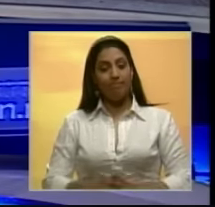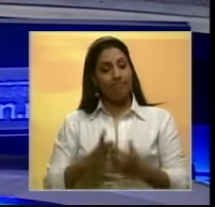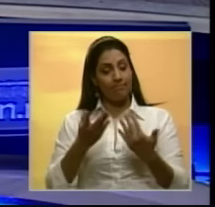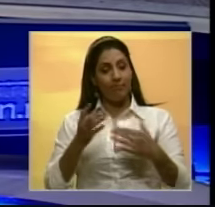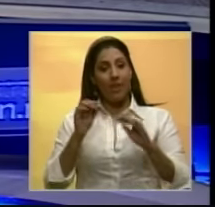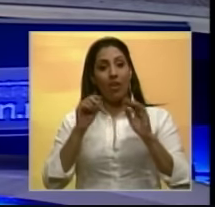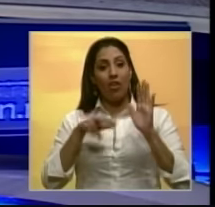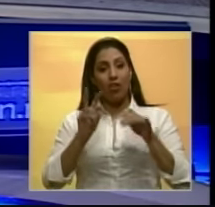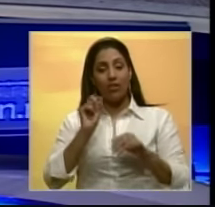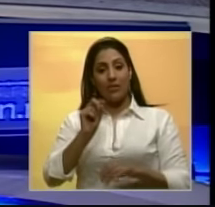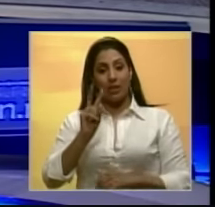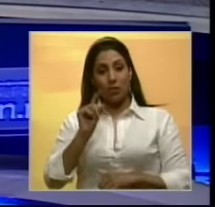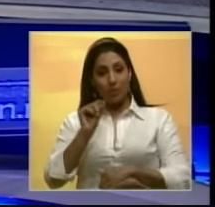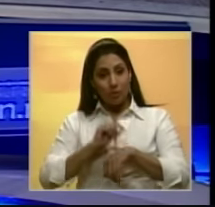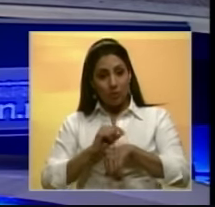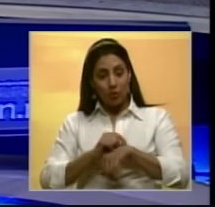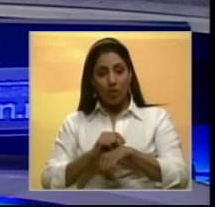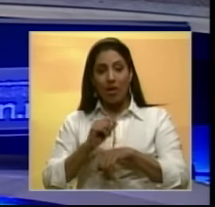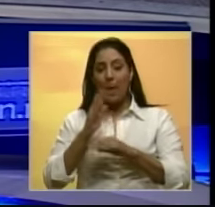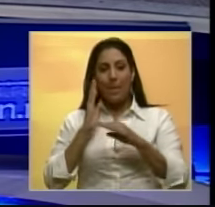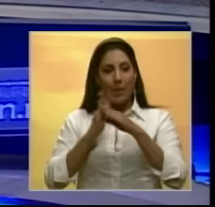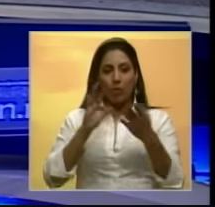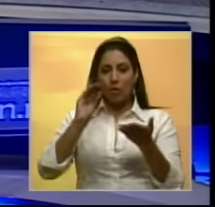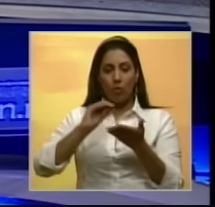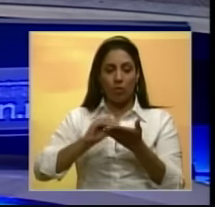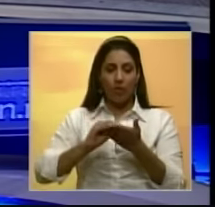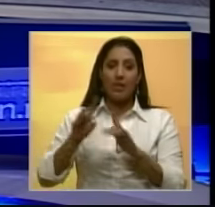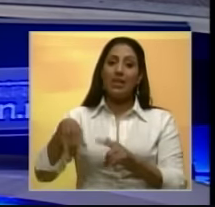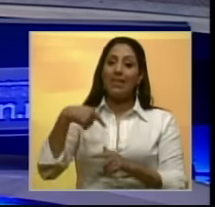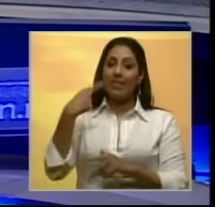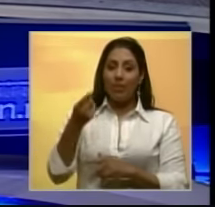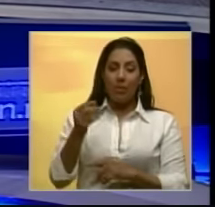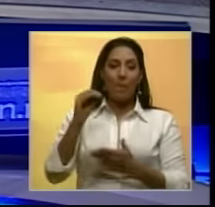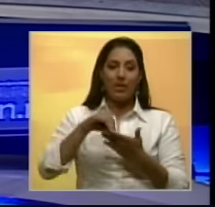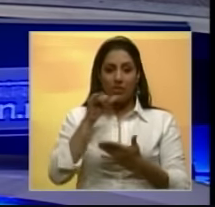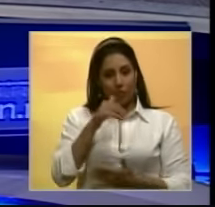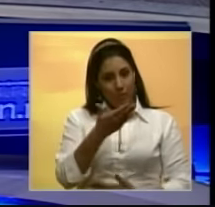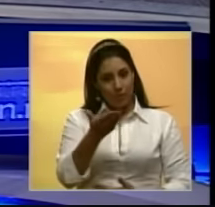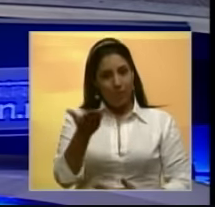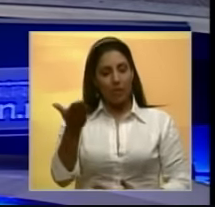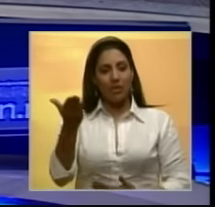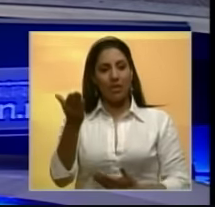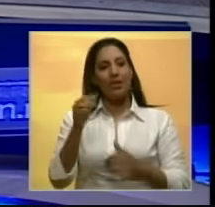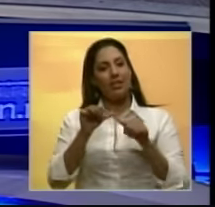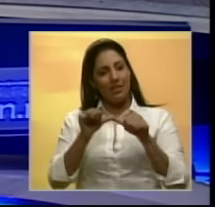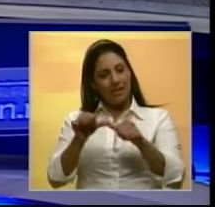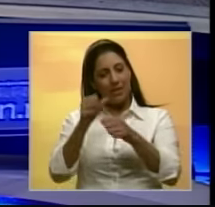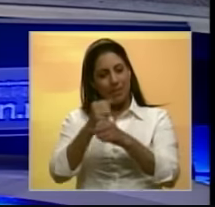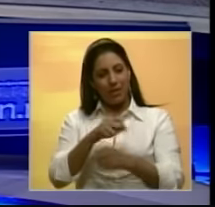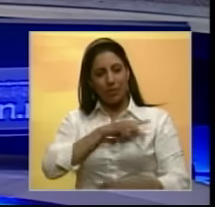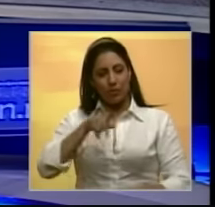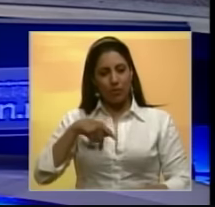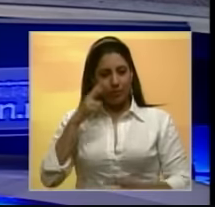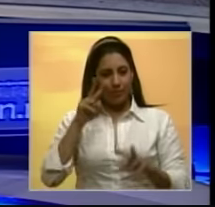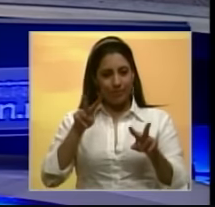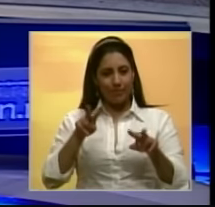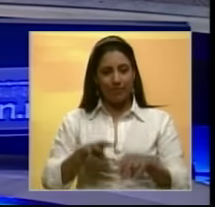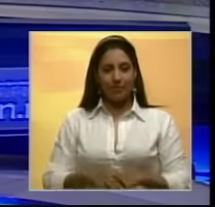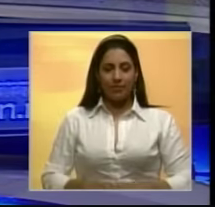Amigas y amigos, 2:31 minutos, momento de hacer una nueva pausa. Al regreso volvemos con más información para todos ustedes. Quédense con